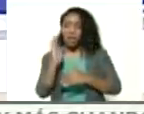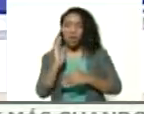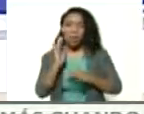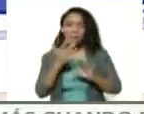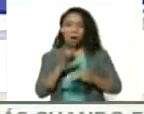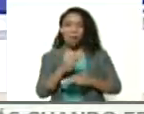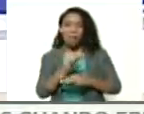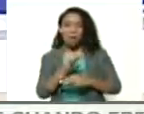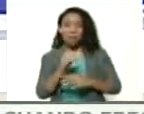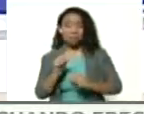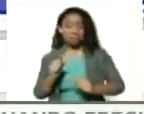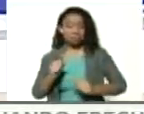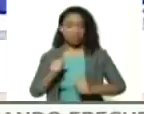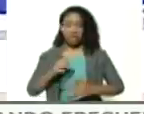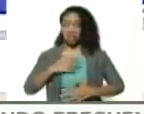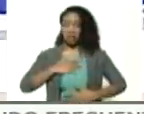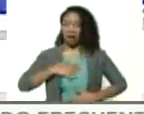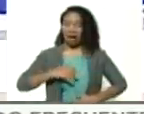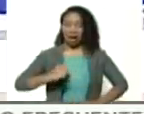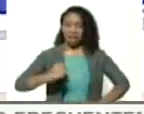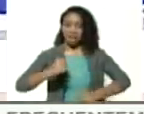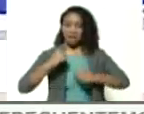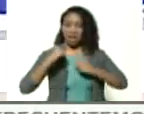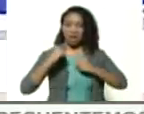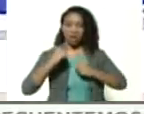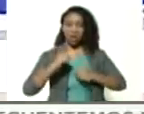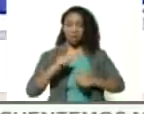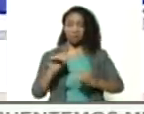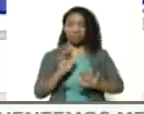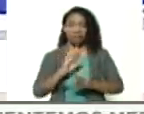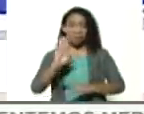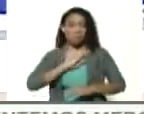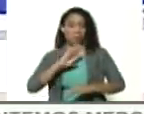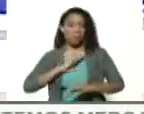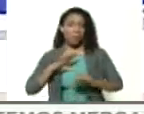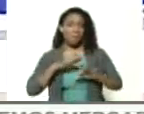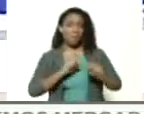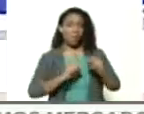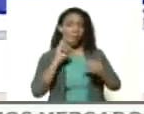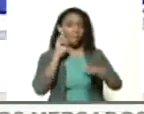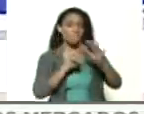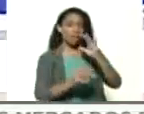sentían envalentonados, se tomaron el Palacio de Miraflores.